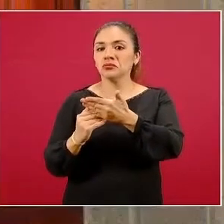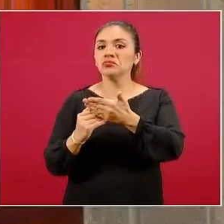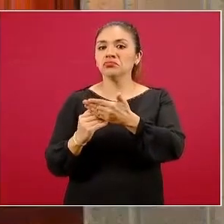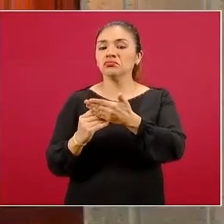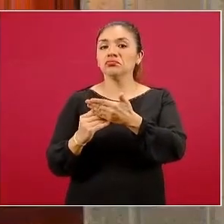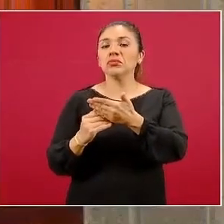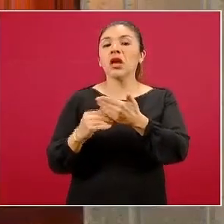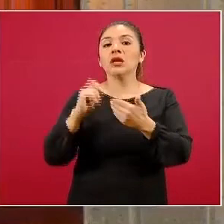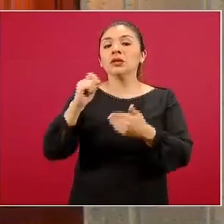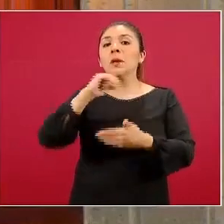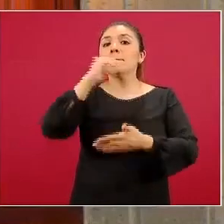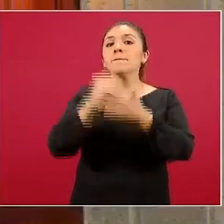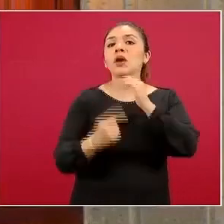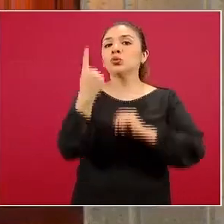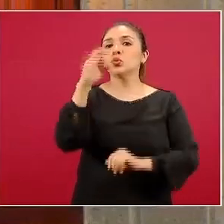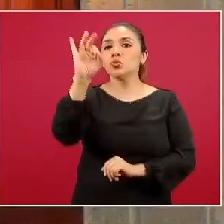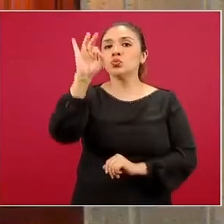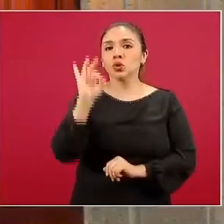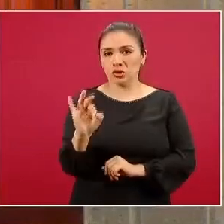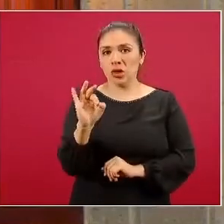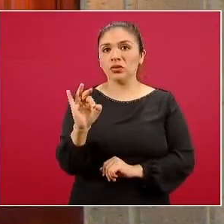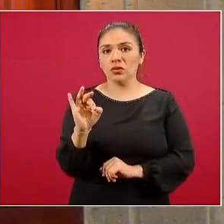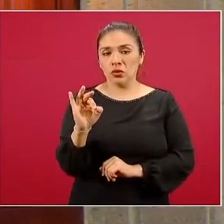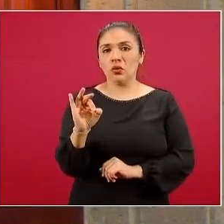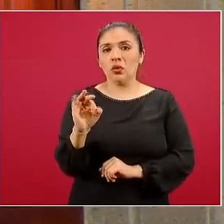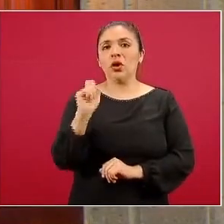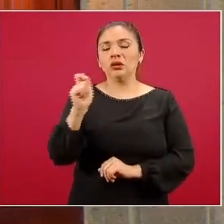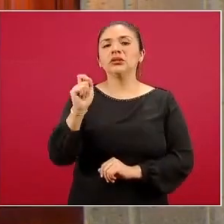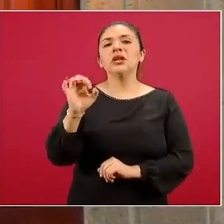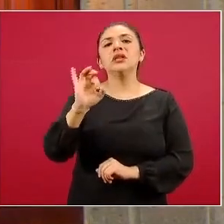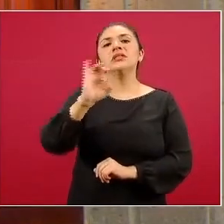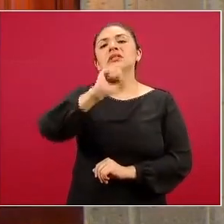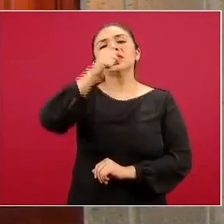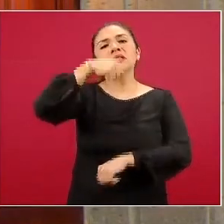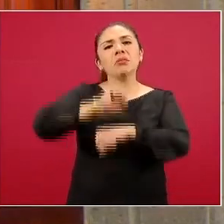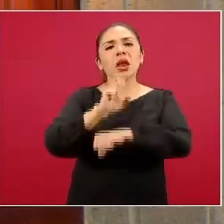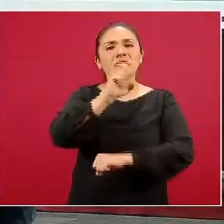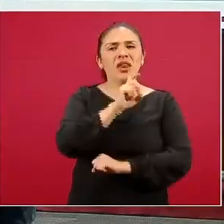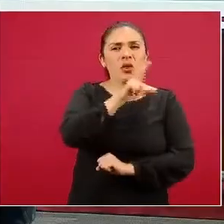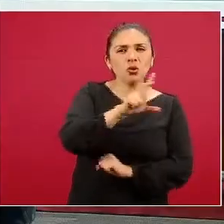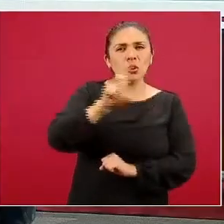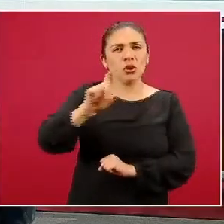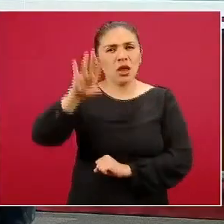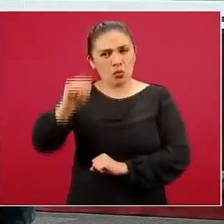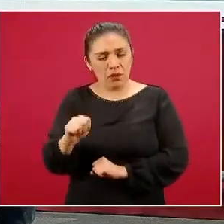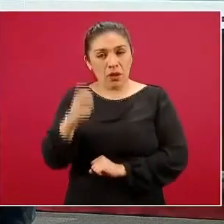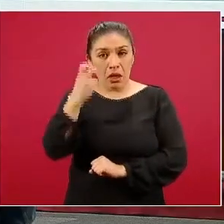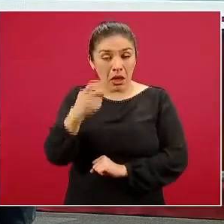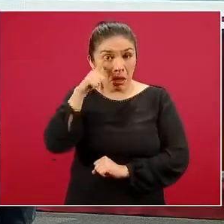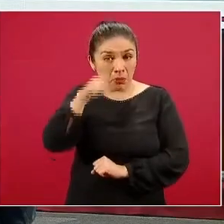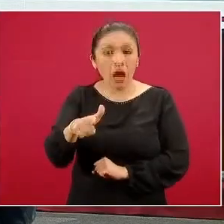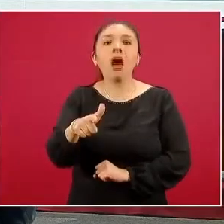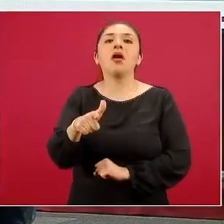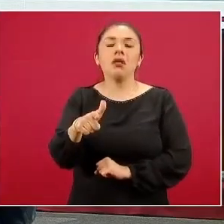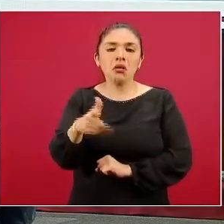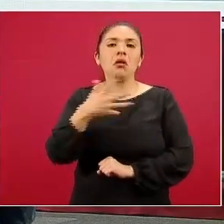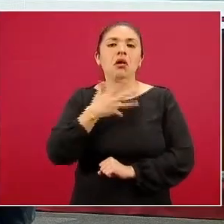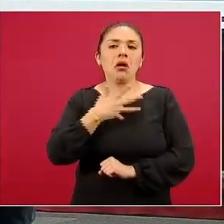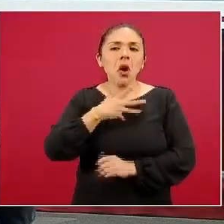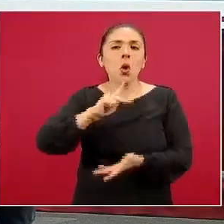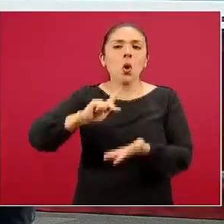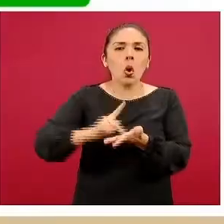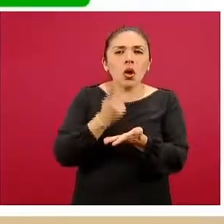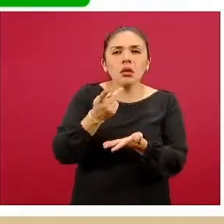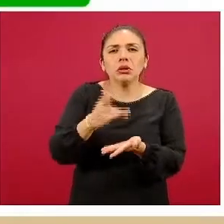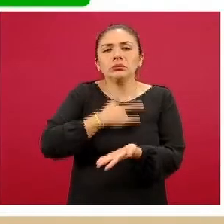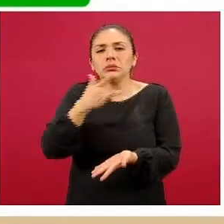descenso, menos 1% entre la semana 38 y 39, con lo cual nos estamos acercando